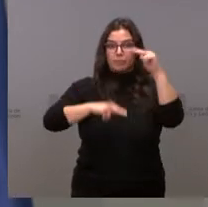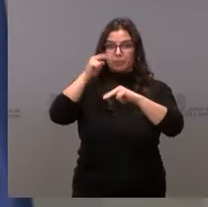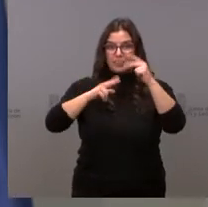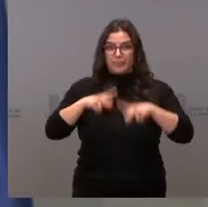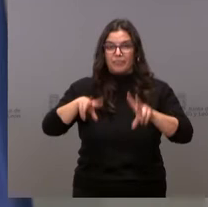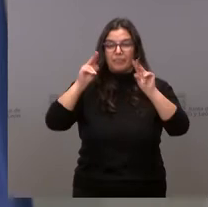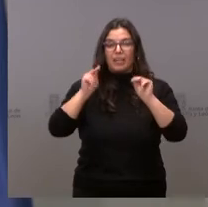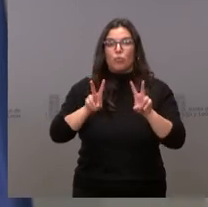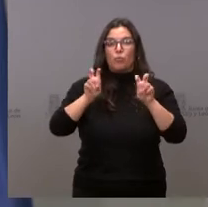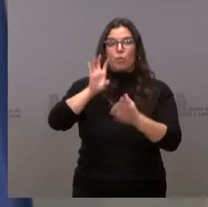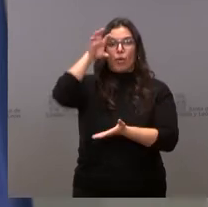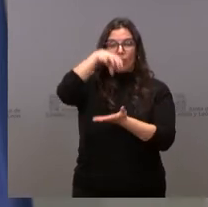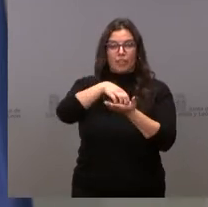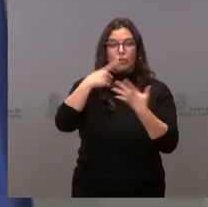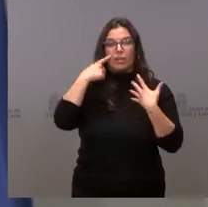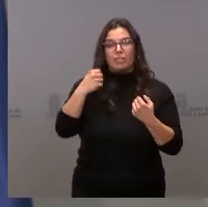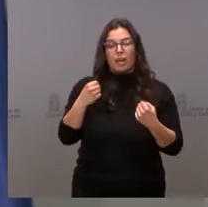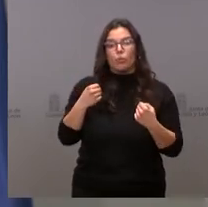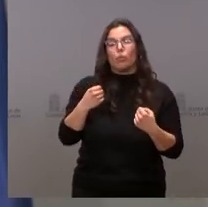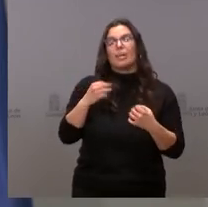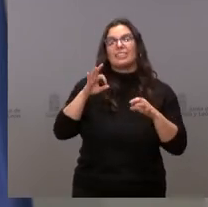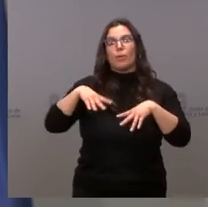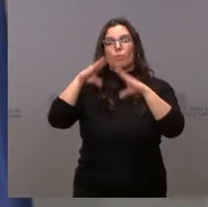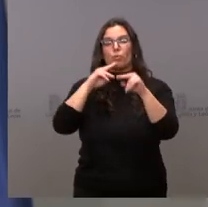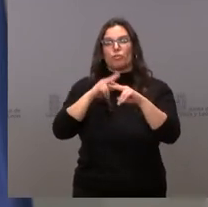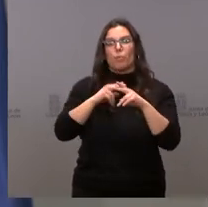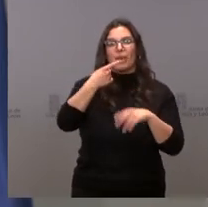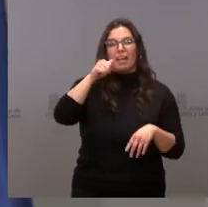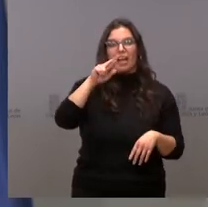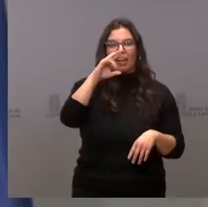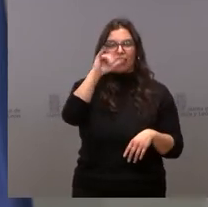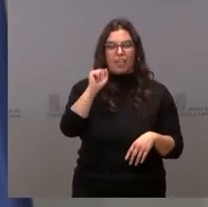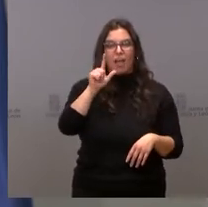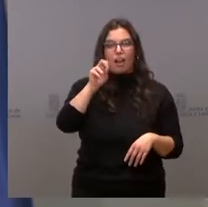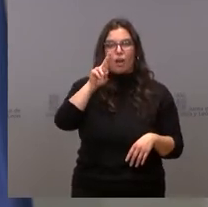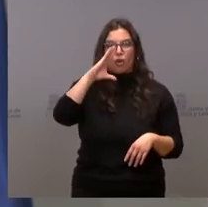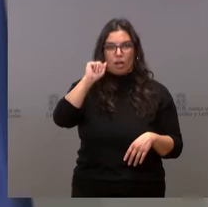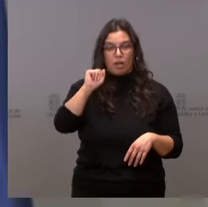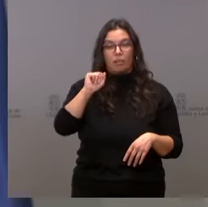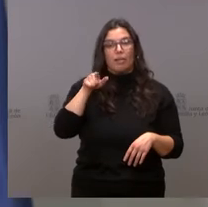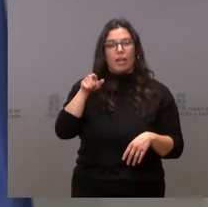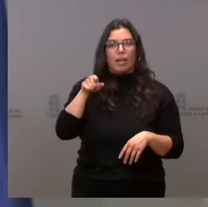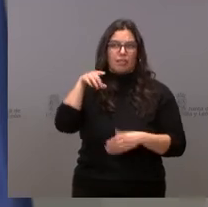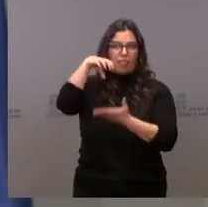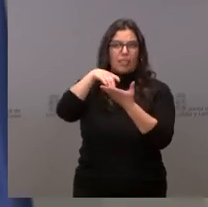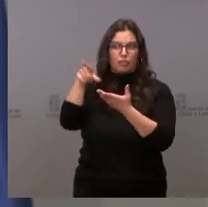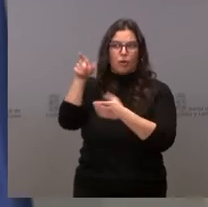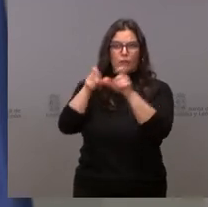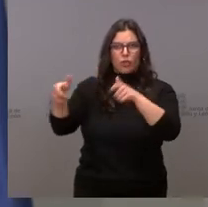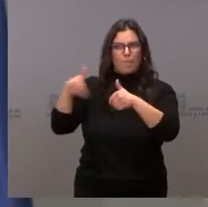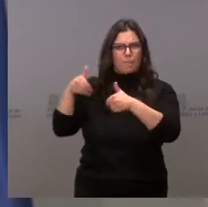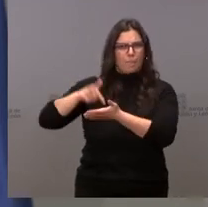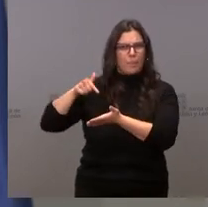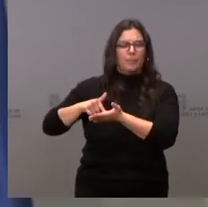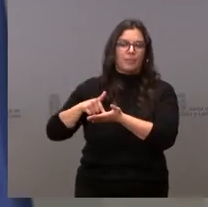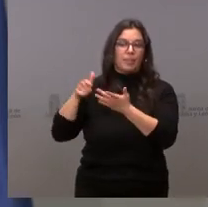de salud garcía lorca en burgos estamos hablando de un centro extraordinariamente demandado y con esto lo que hacemos es